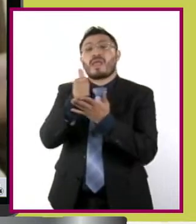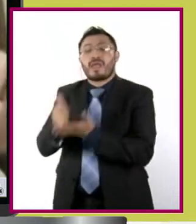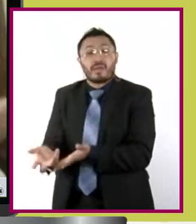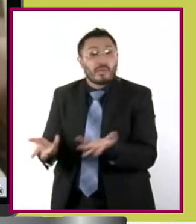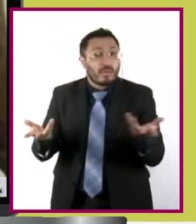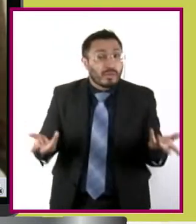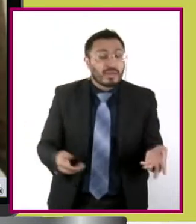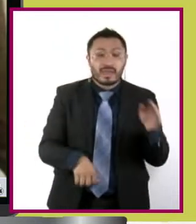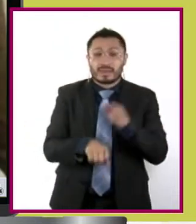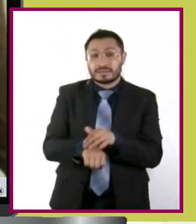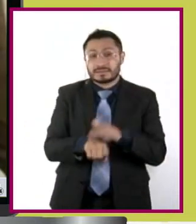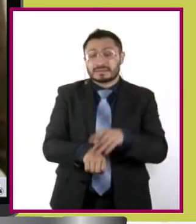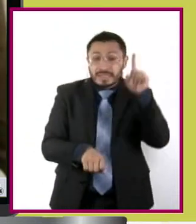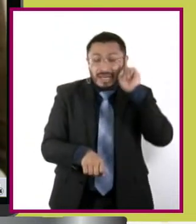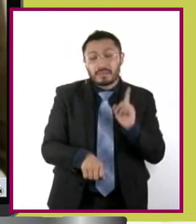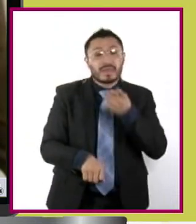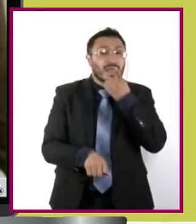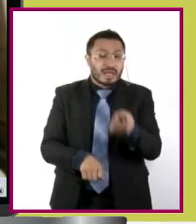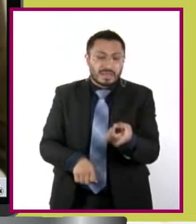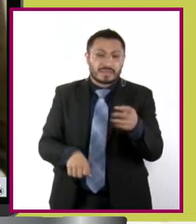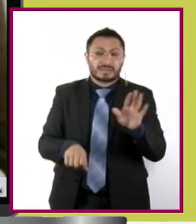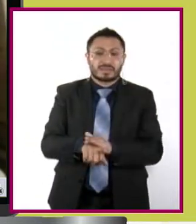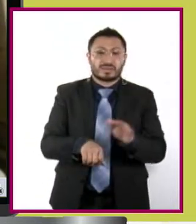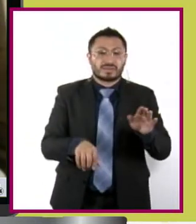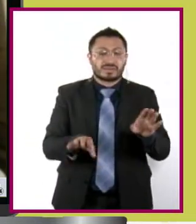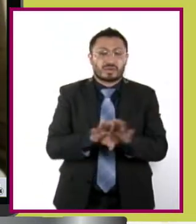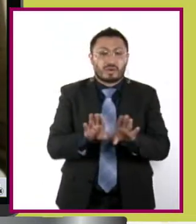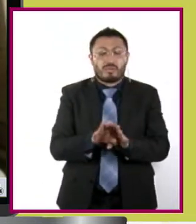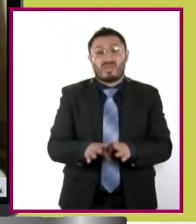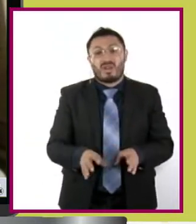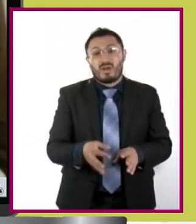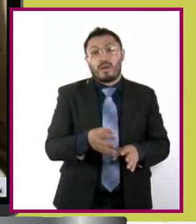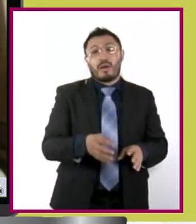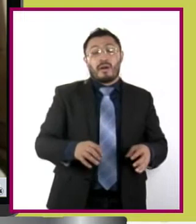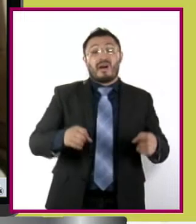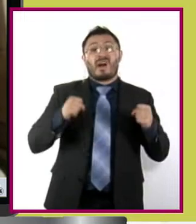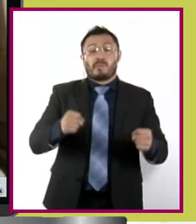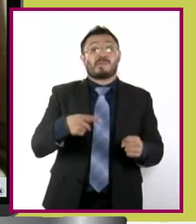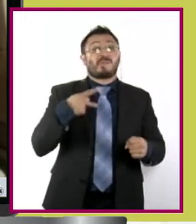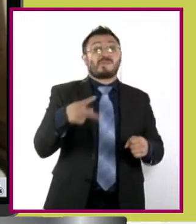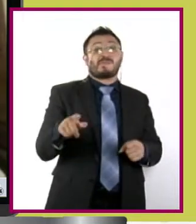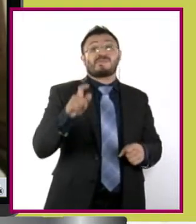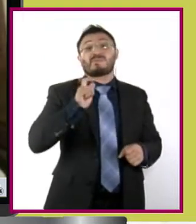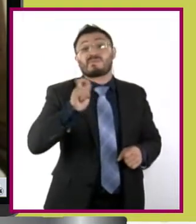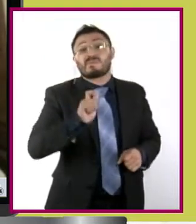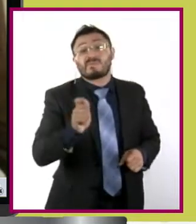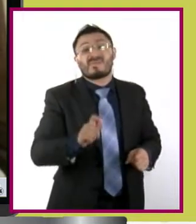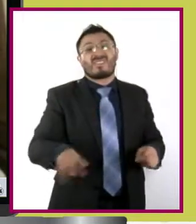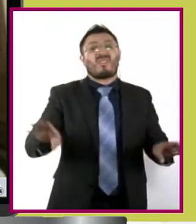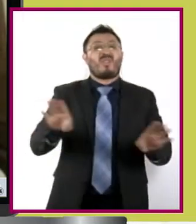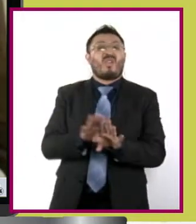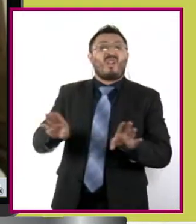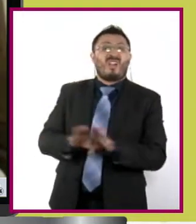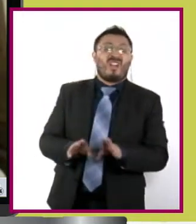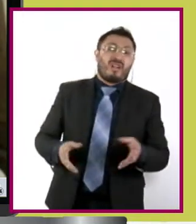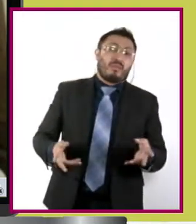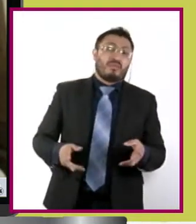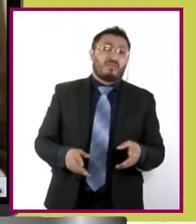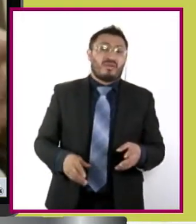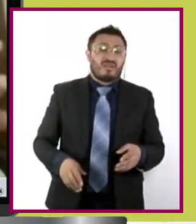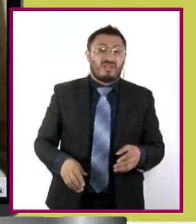una amiga le dices de manera muy violenta que su novio es un tipo